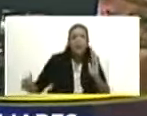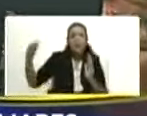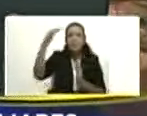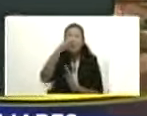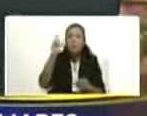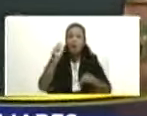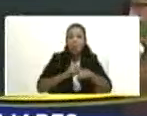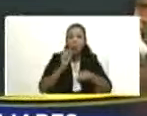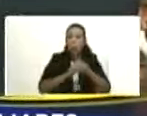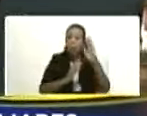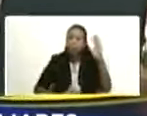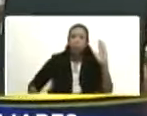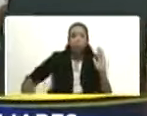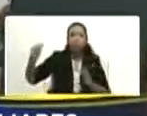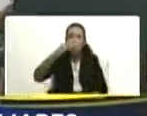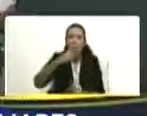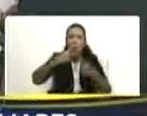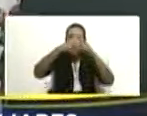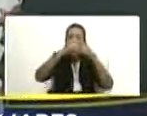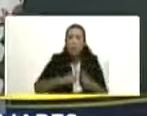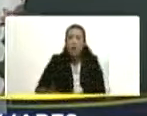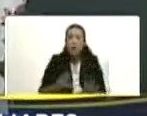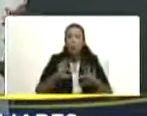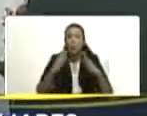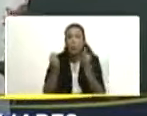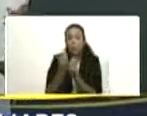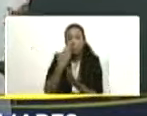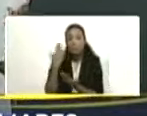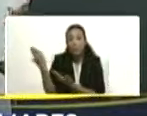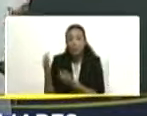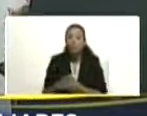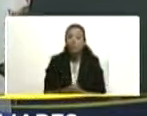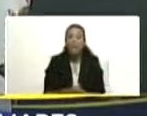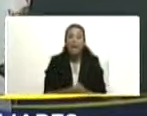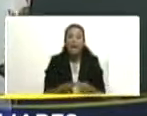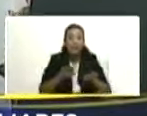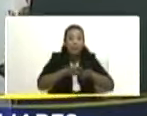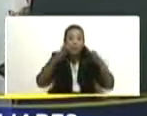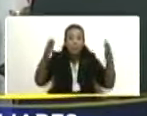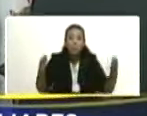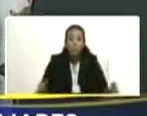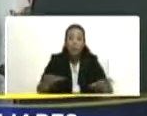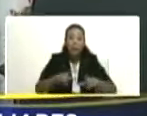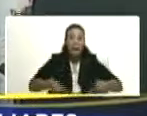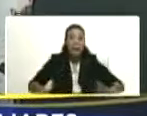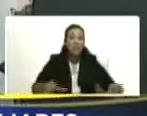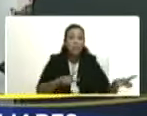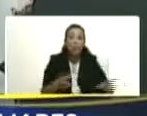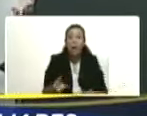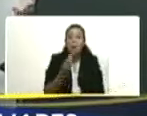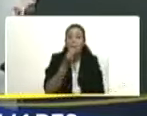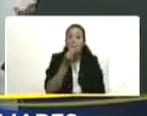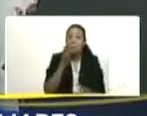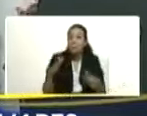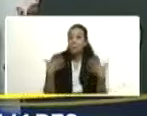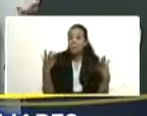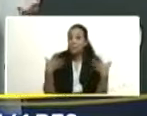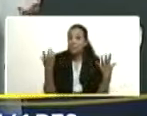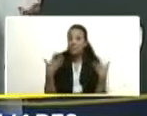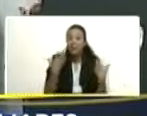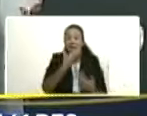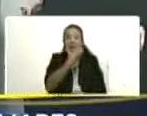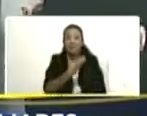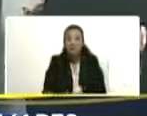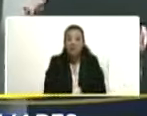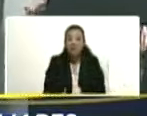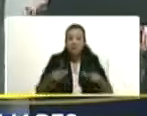récord en lanzamiento de disco con su familia, que tienen la mesa servida porque van a celebrar hoy la Navidad